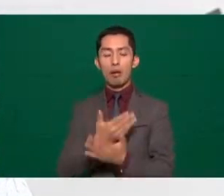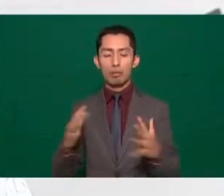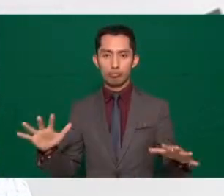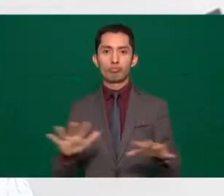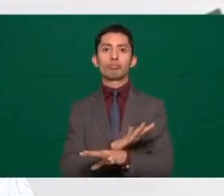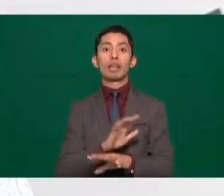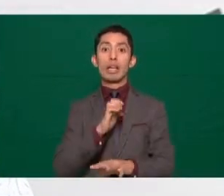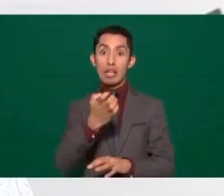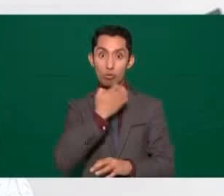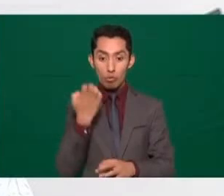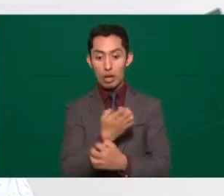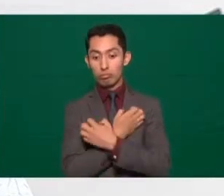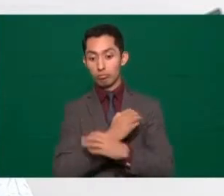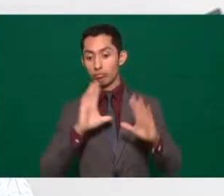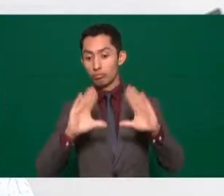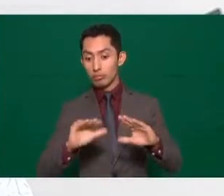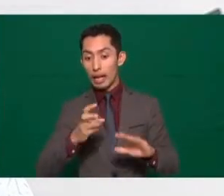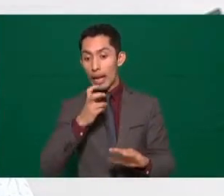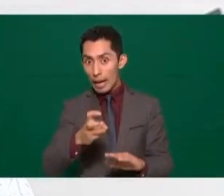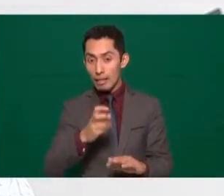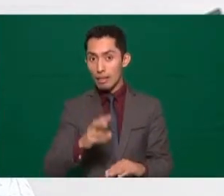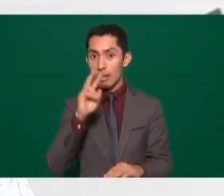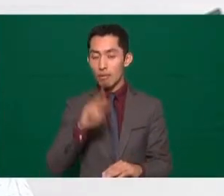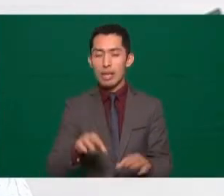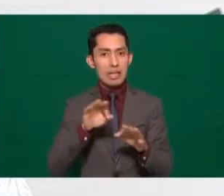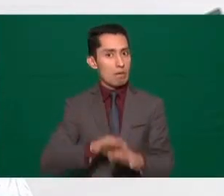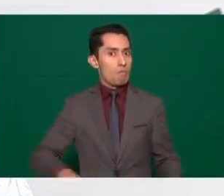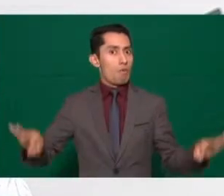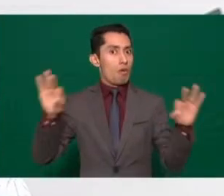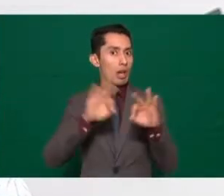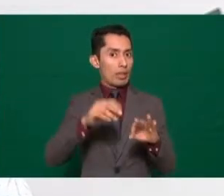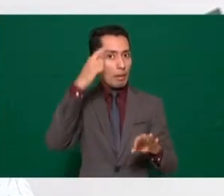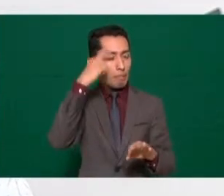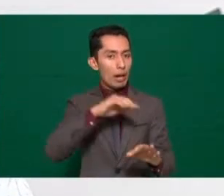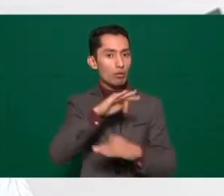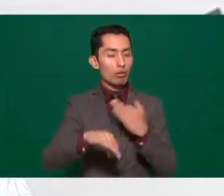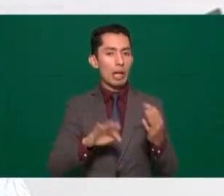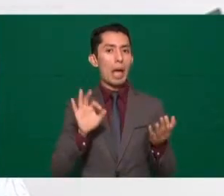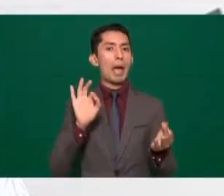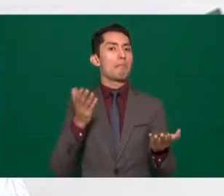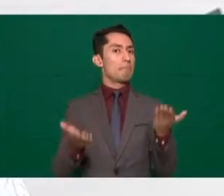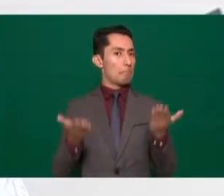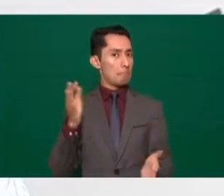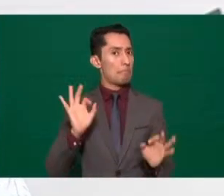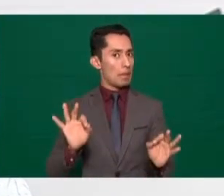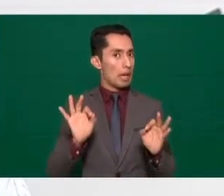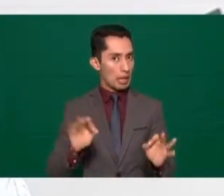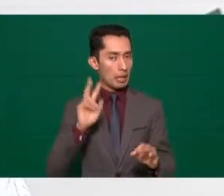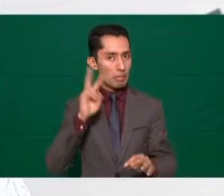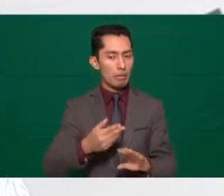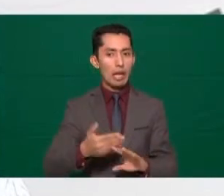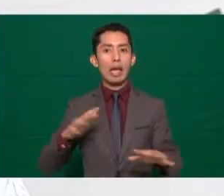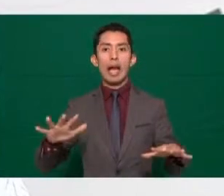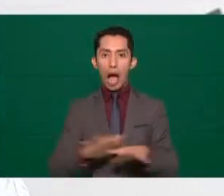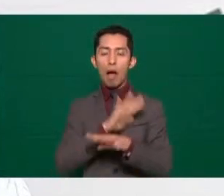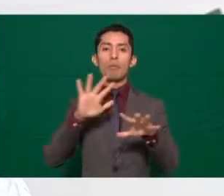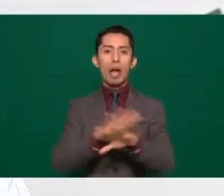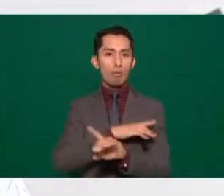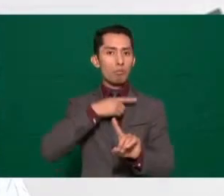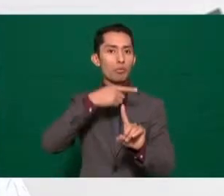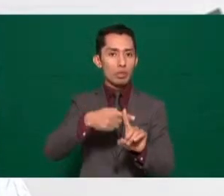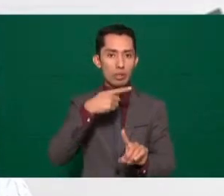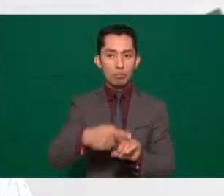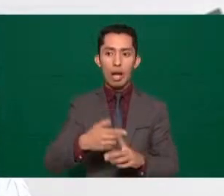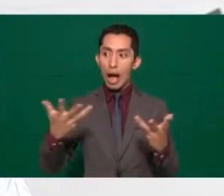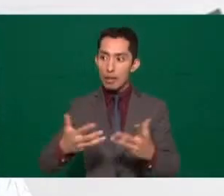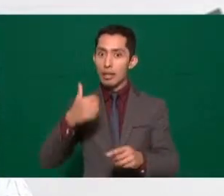educación, único escenario donde la balanza puede equilibrarse, donde nacen los cambios, donde la labor que cada uno